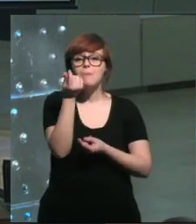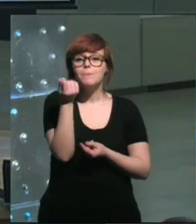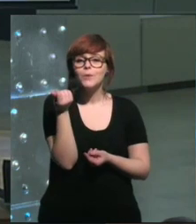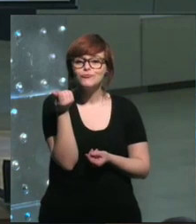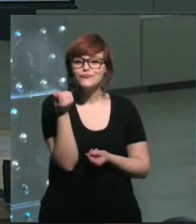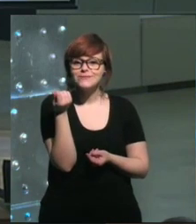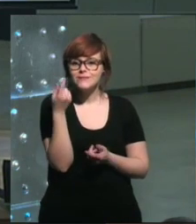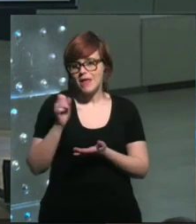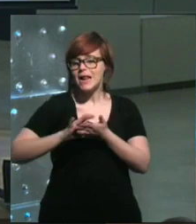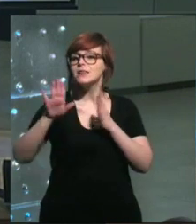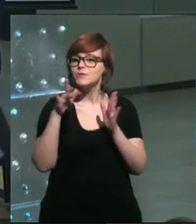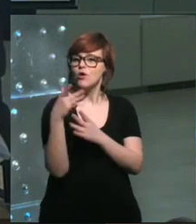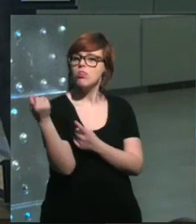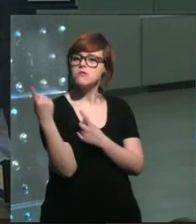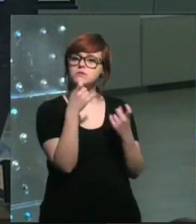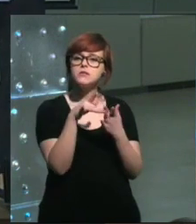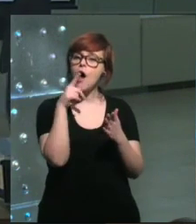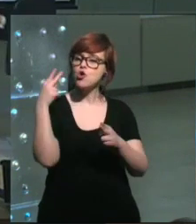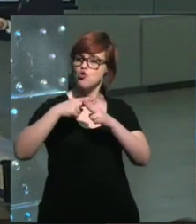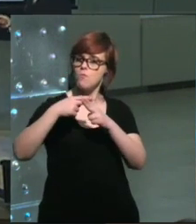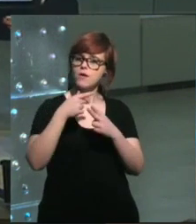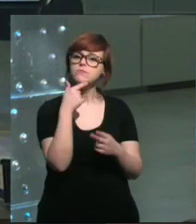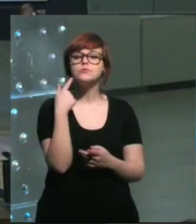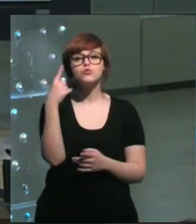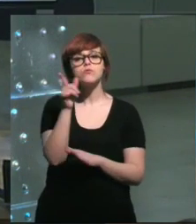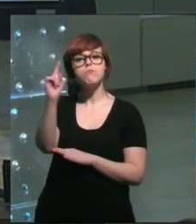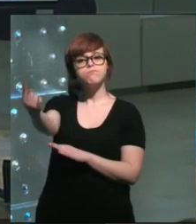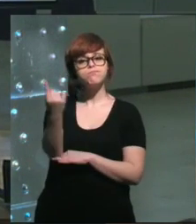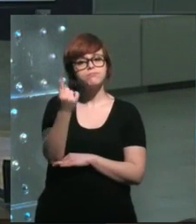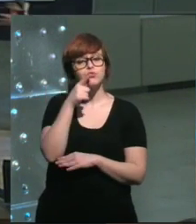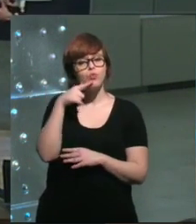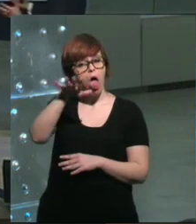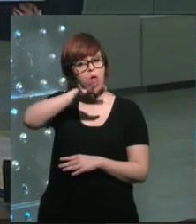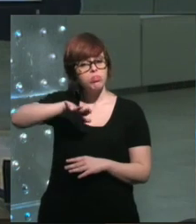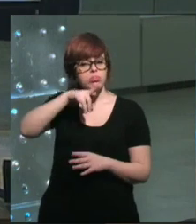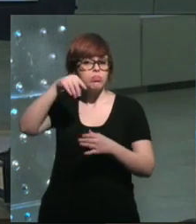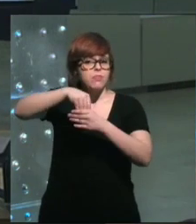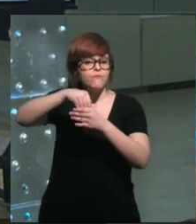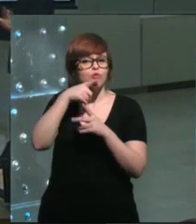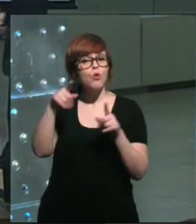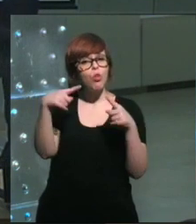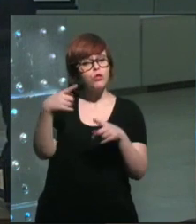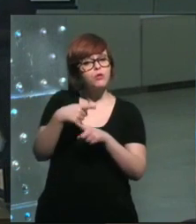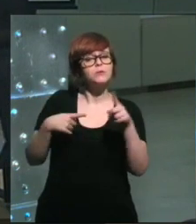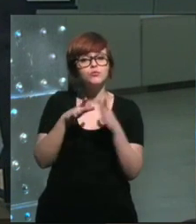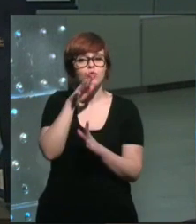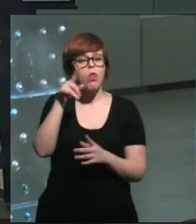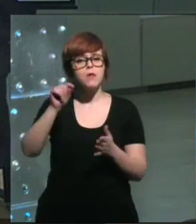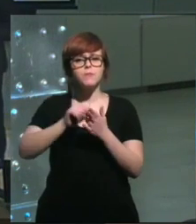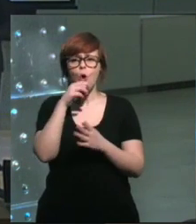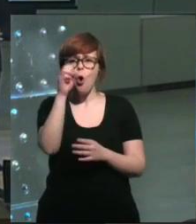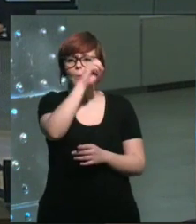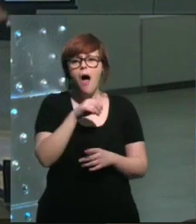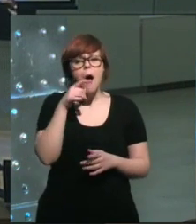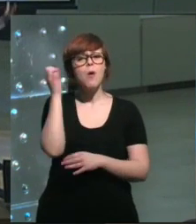personales. Esto que veis aquí. Al público se le pedía, una vez que estaba dentro, en la mitad del concierto, sale Obama, da un